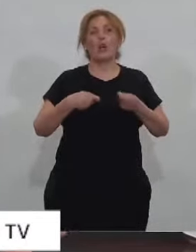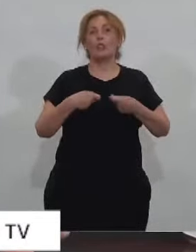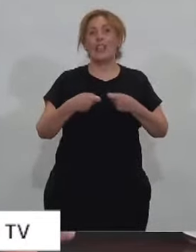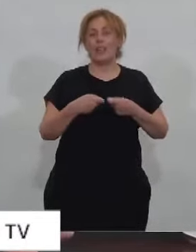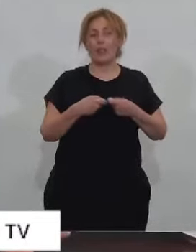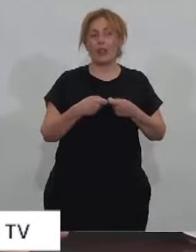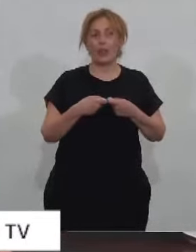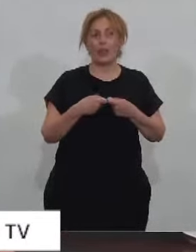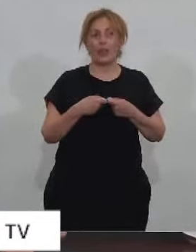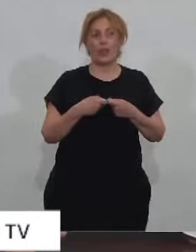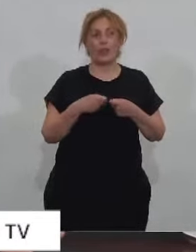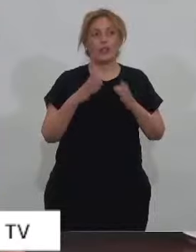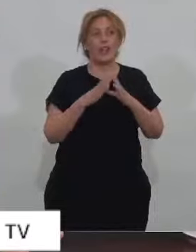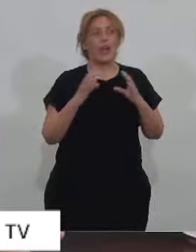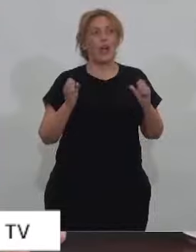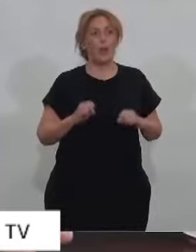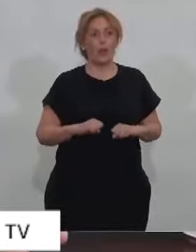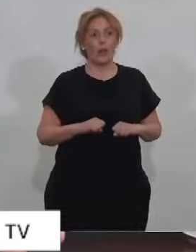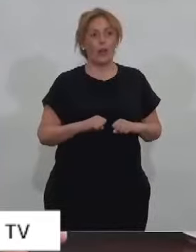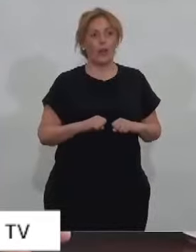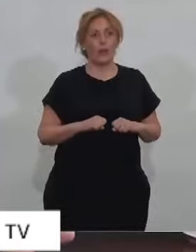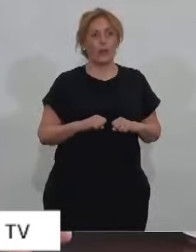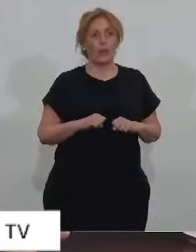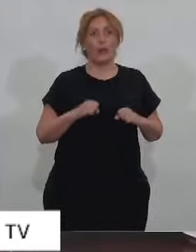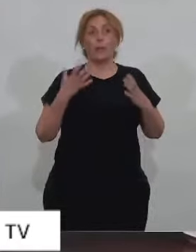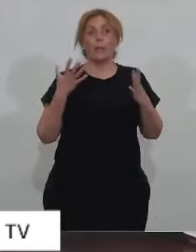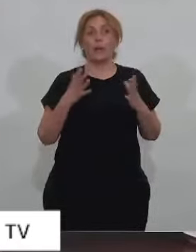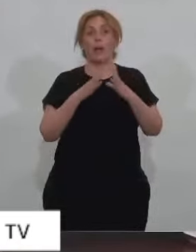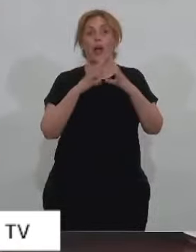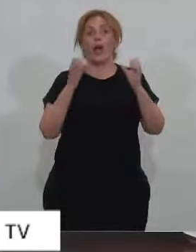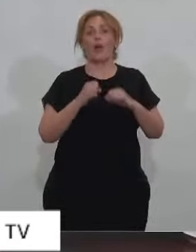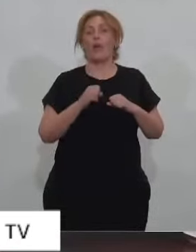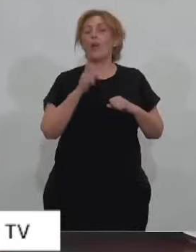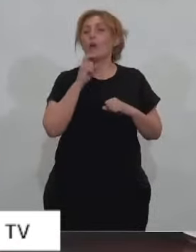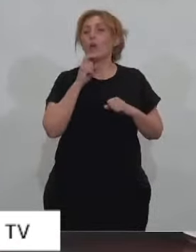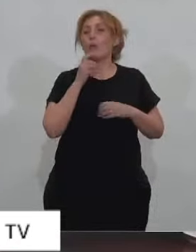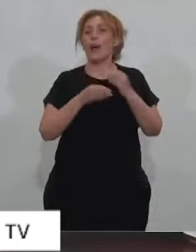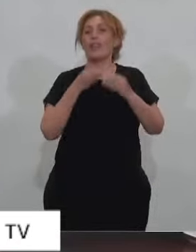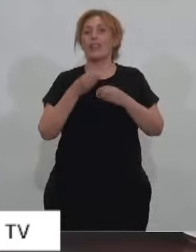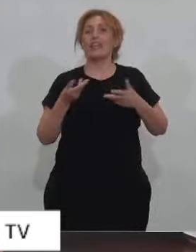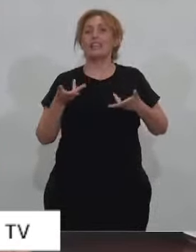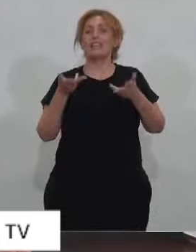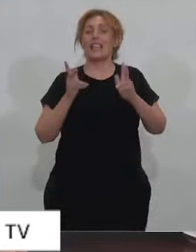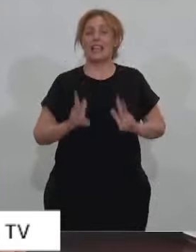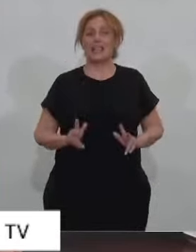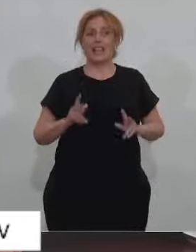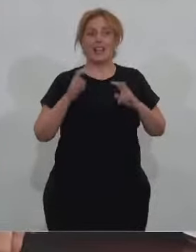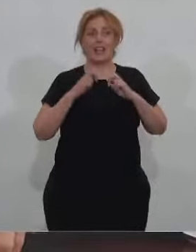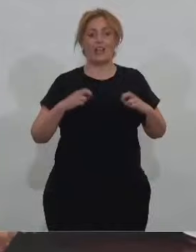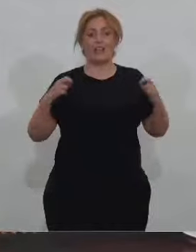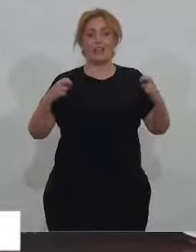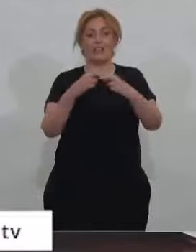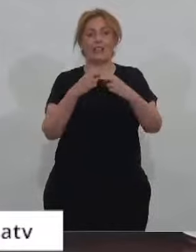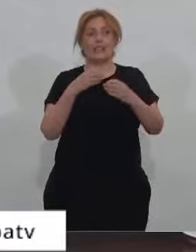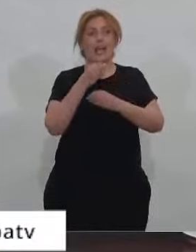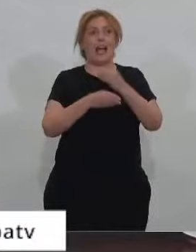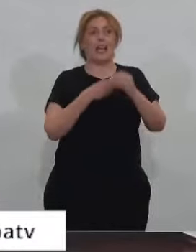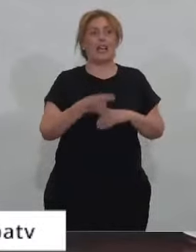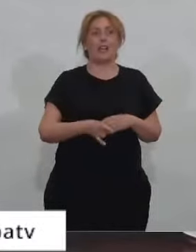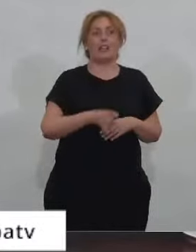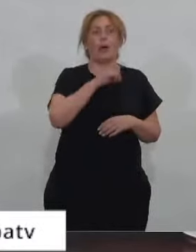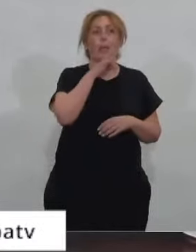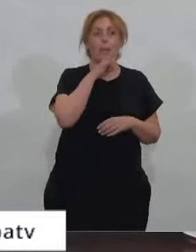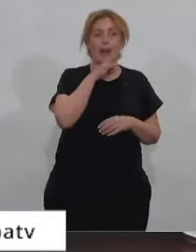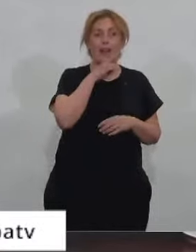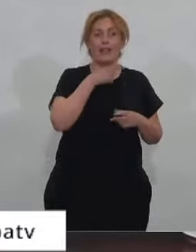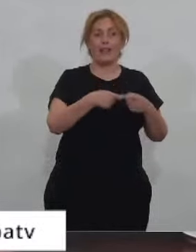llegar a acuerdo hay que sentarse. Y hay cosas que se han hecho feas, se han hecho mal en esta negociación. Una de ellas, y yo creo que hay que